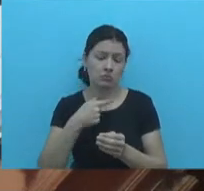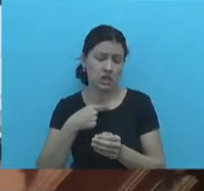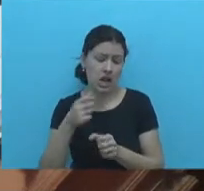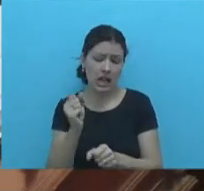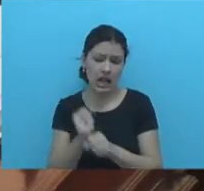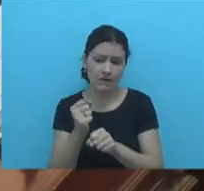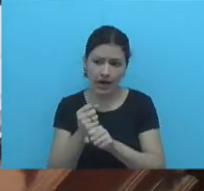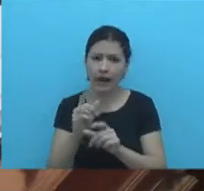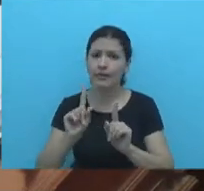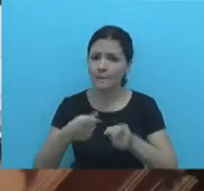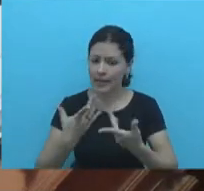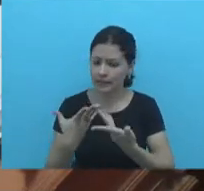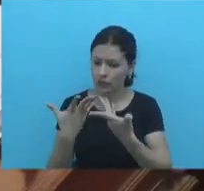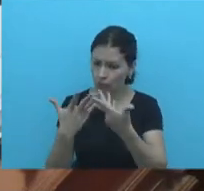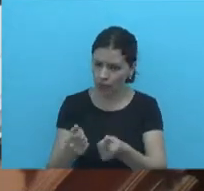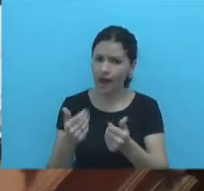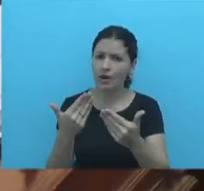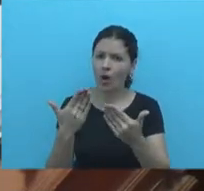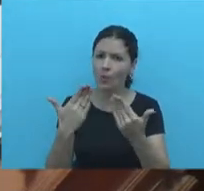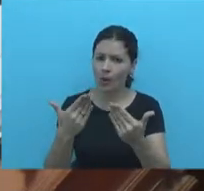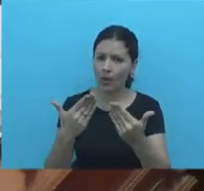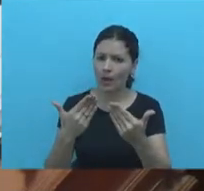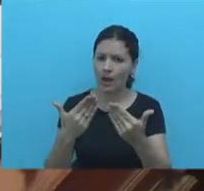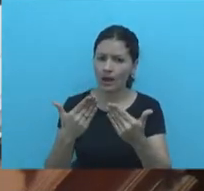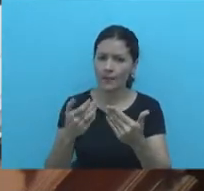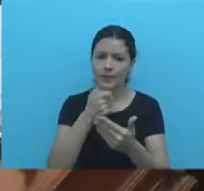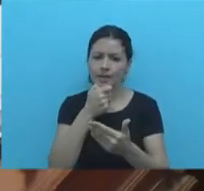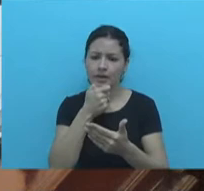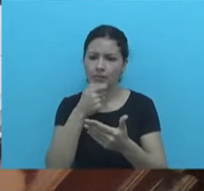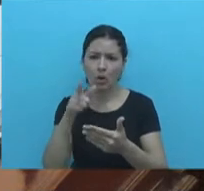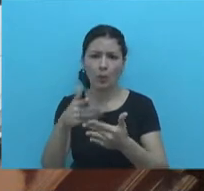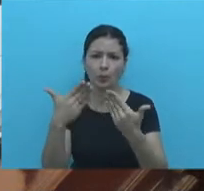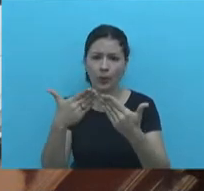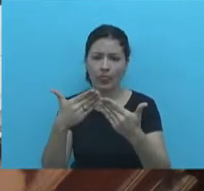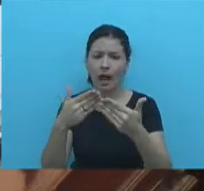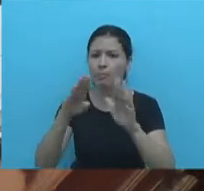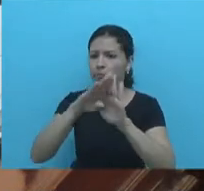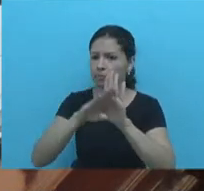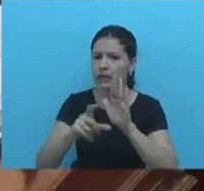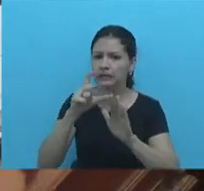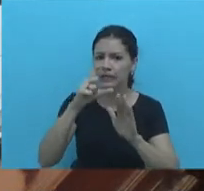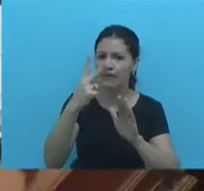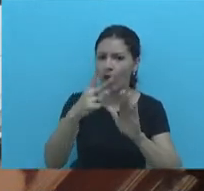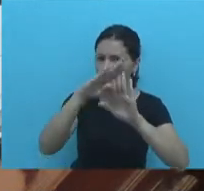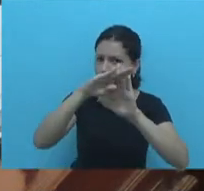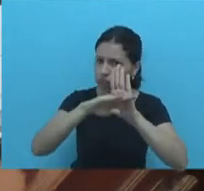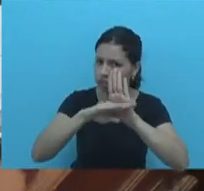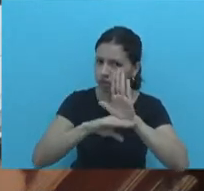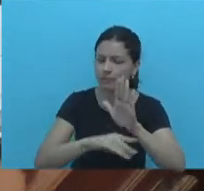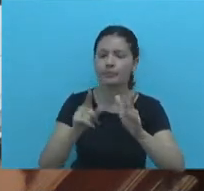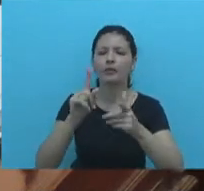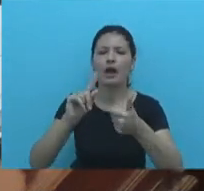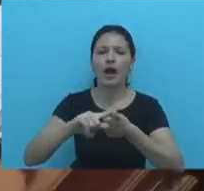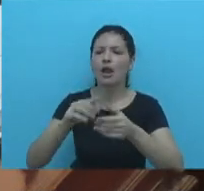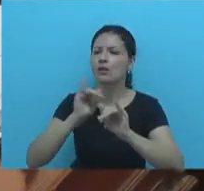pueda insertarse laboralmente, como prepararlo para hacer un currículum vitae o promocionarlo en